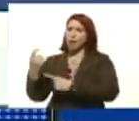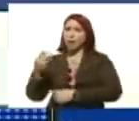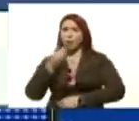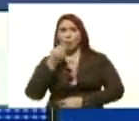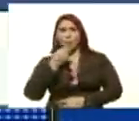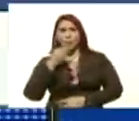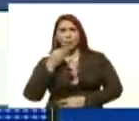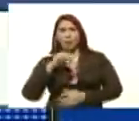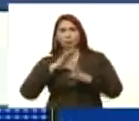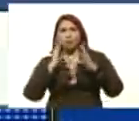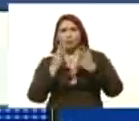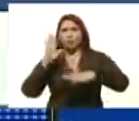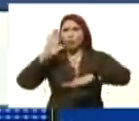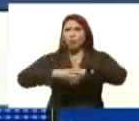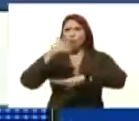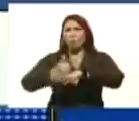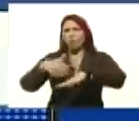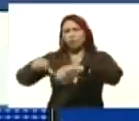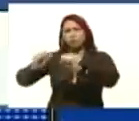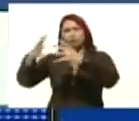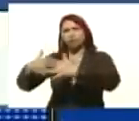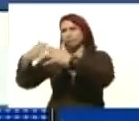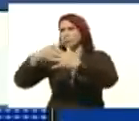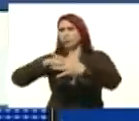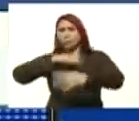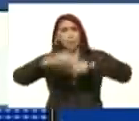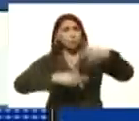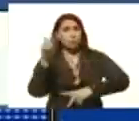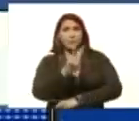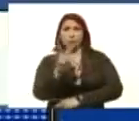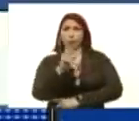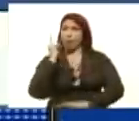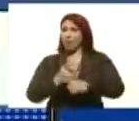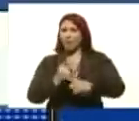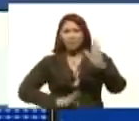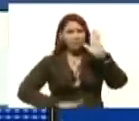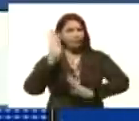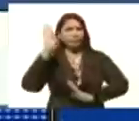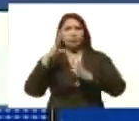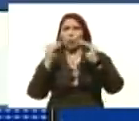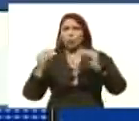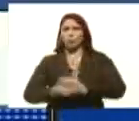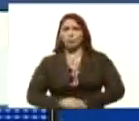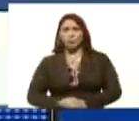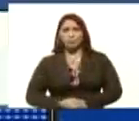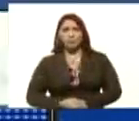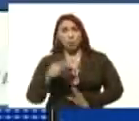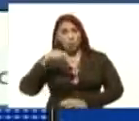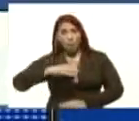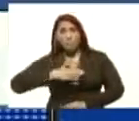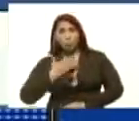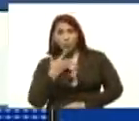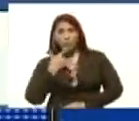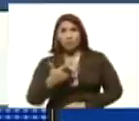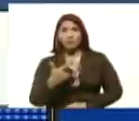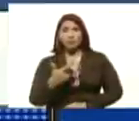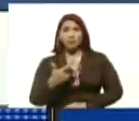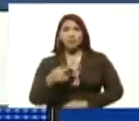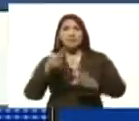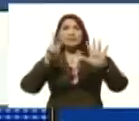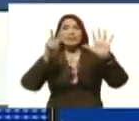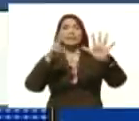por culpa del imperio gringo. Vamos a producir en Venezuela todo. Y hoy puedo decirles que los